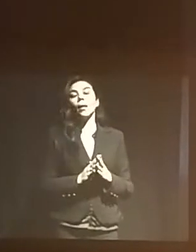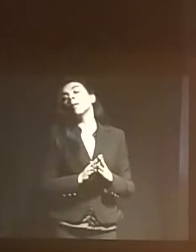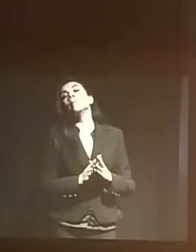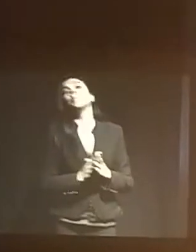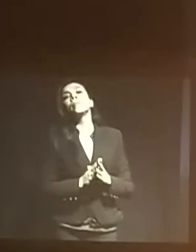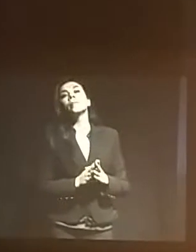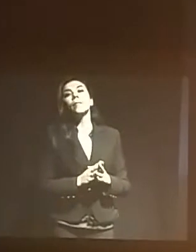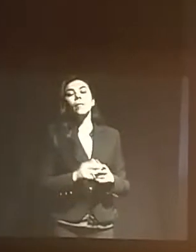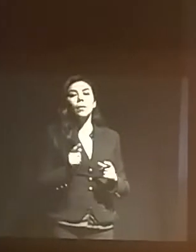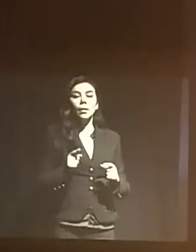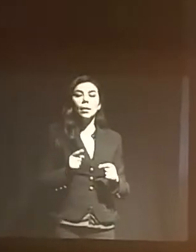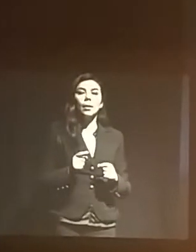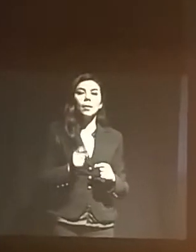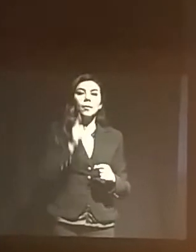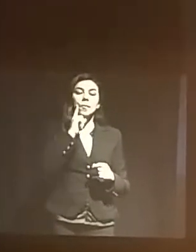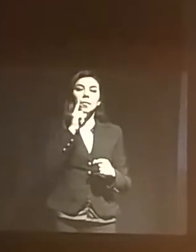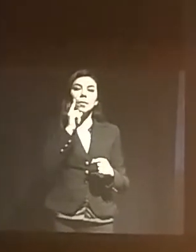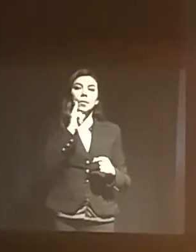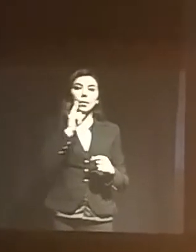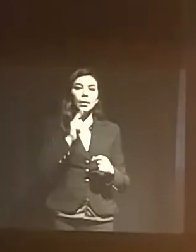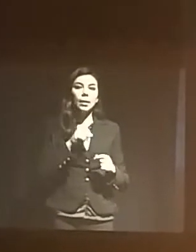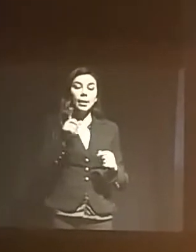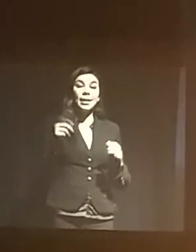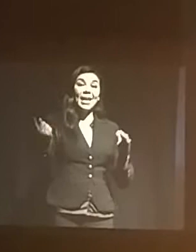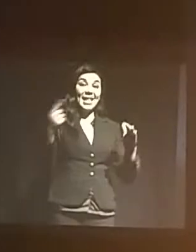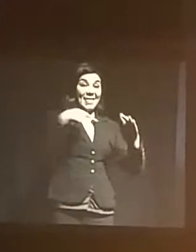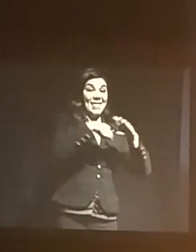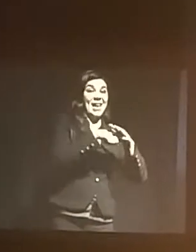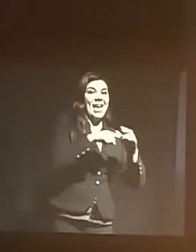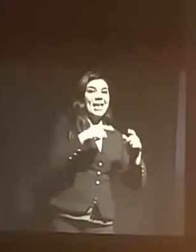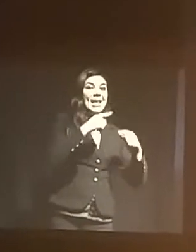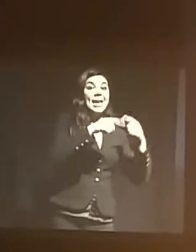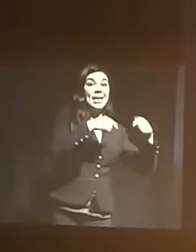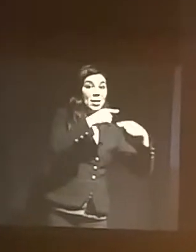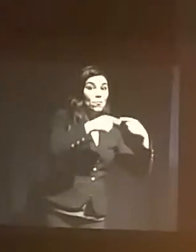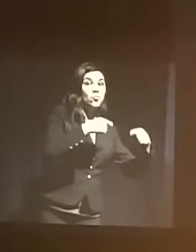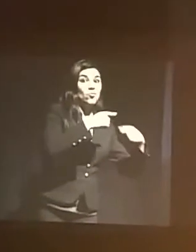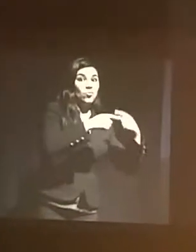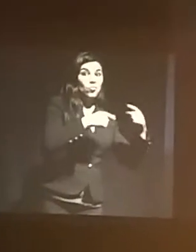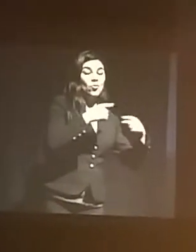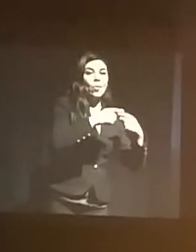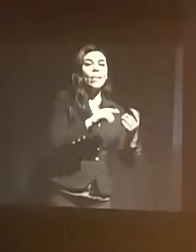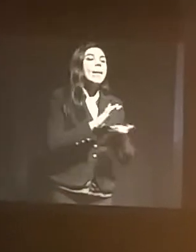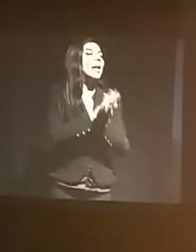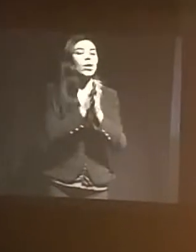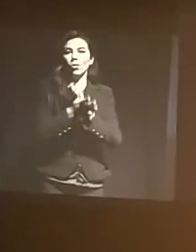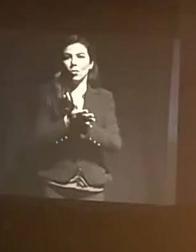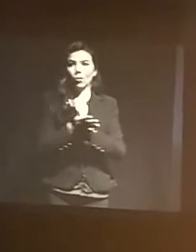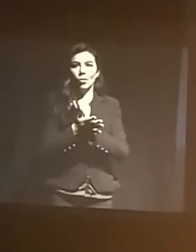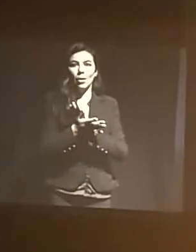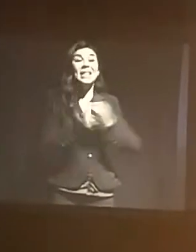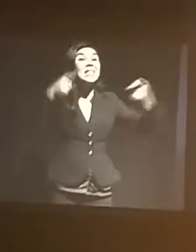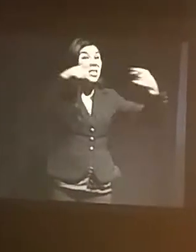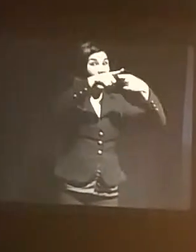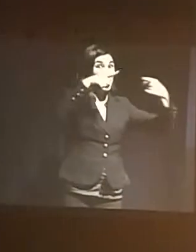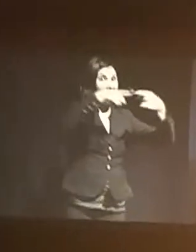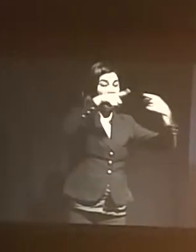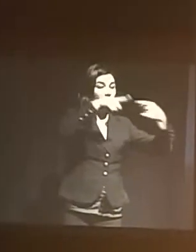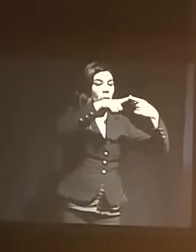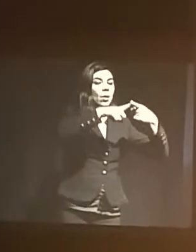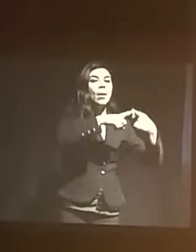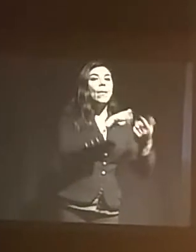que fundirse en este motor. ¿Y este motor para dónde va? A que sea para todos. Ese es el eje.